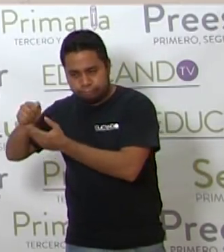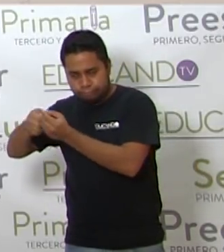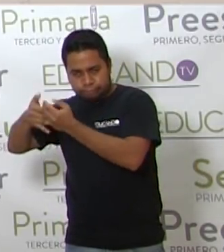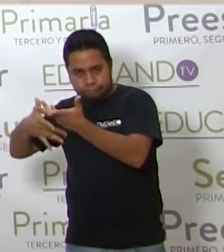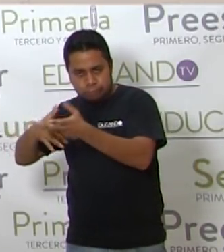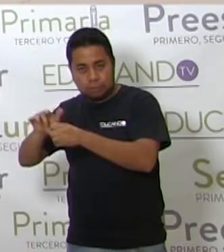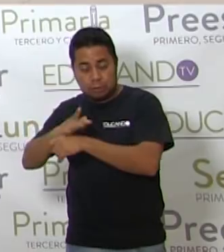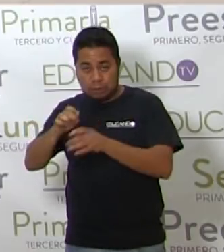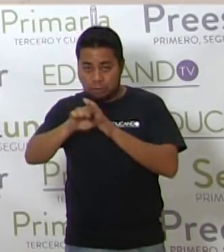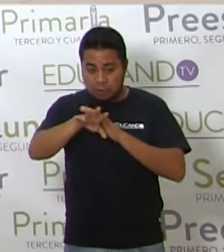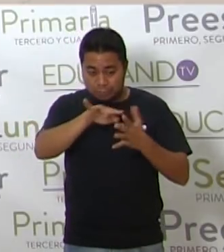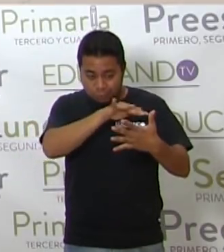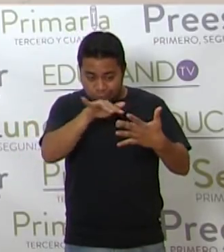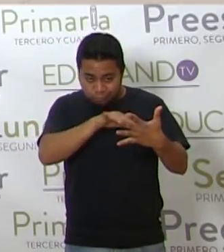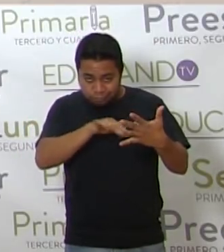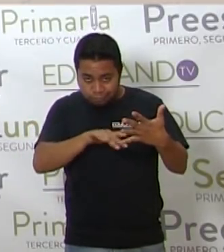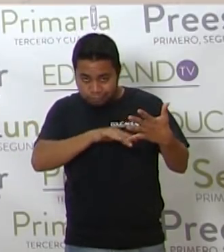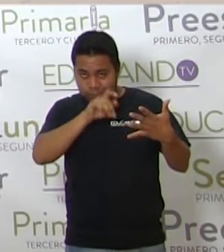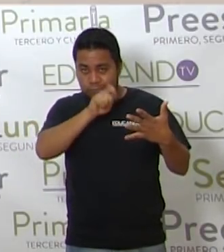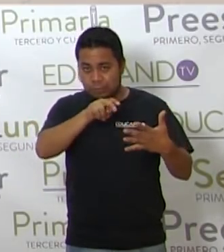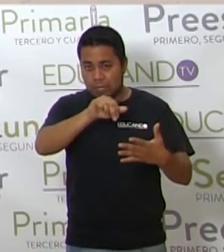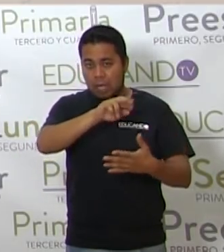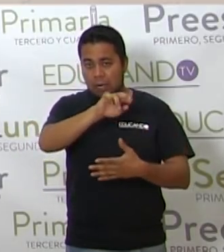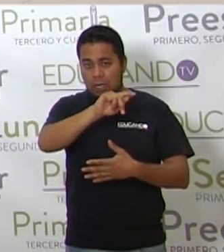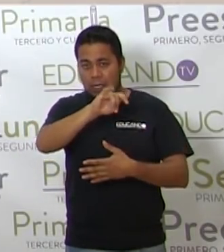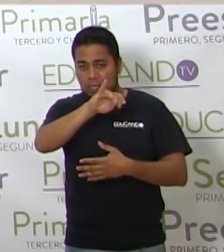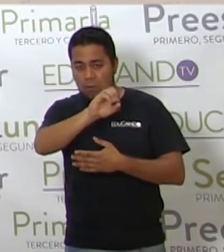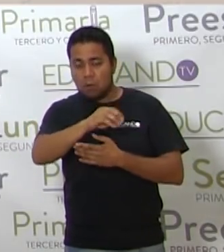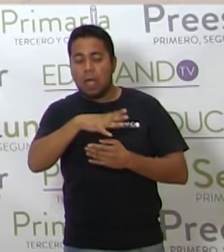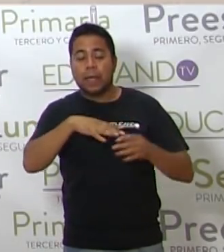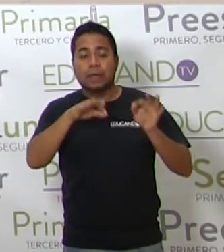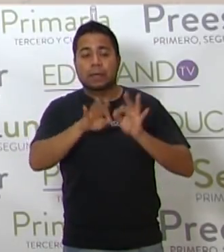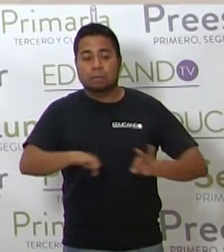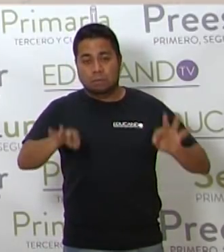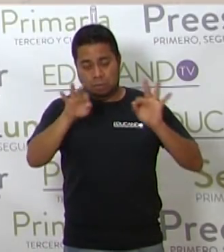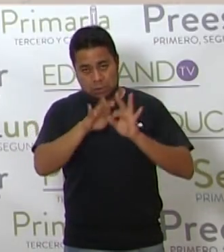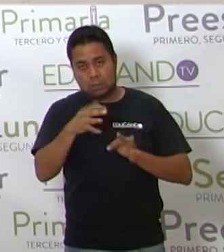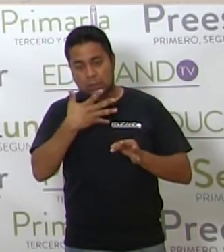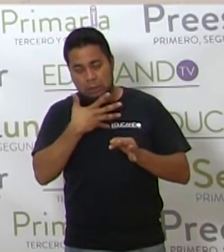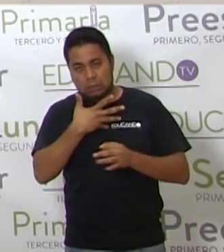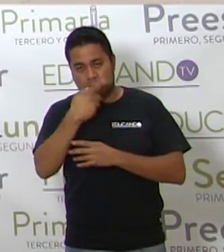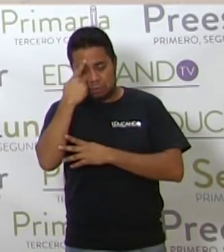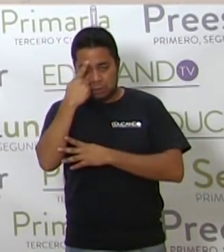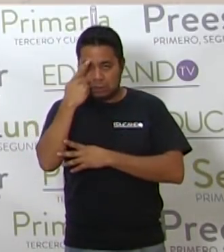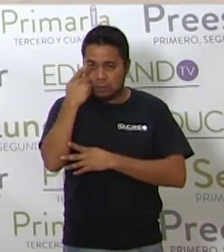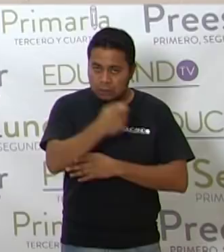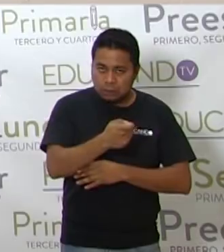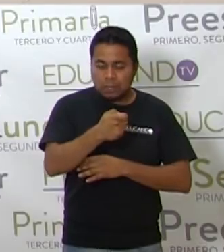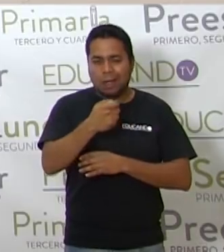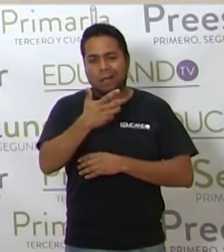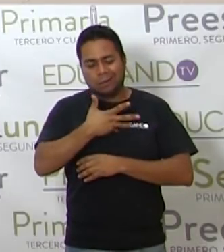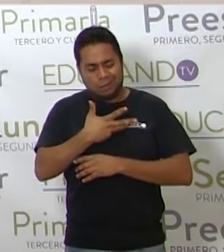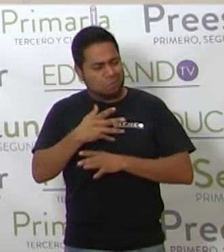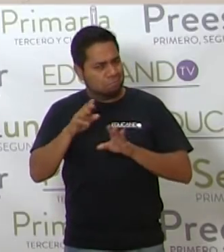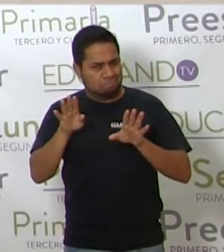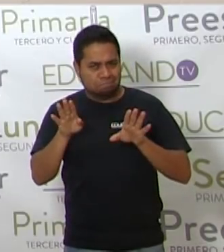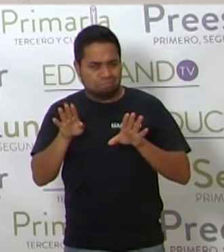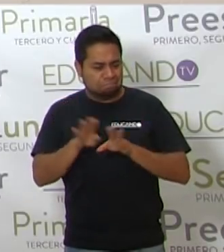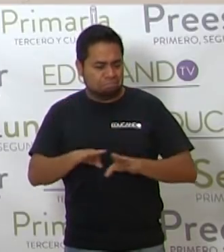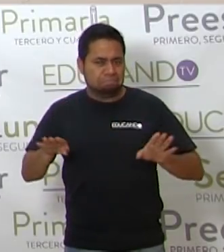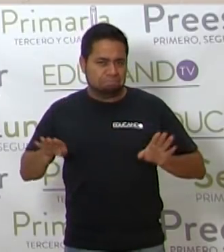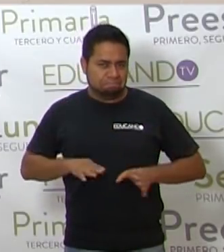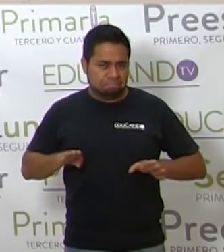este texto narrativo va a tener relevancia o va a tener muchas características